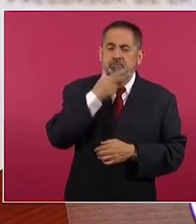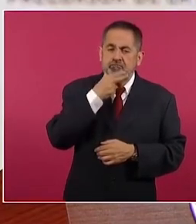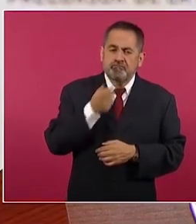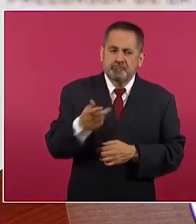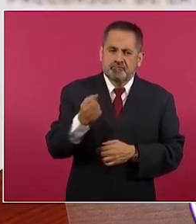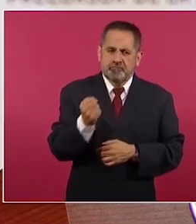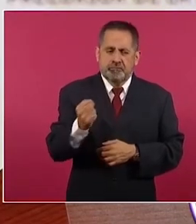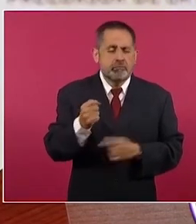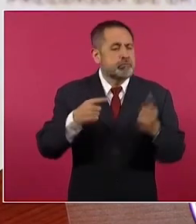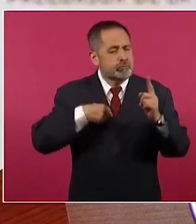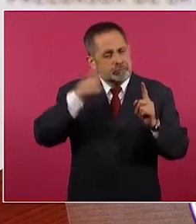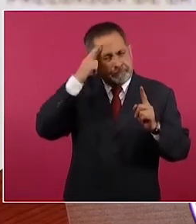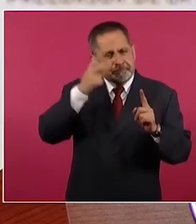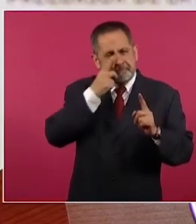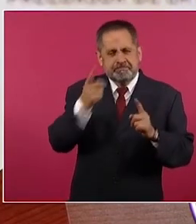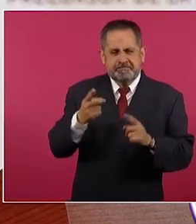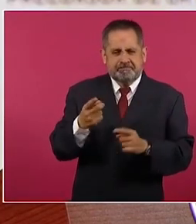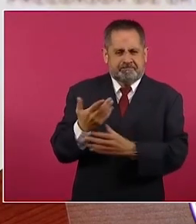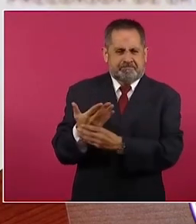Dije brazo derecho.